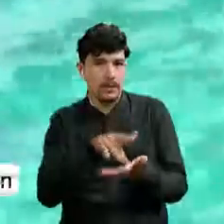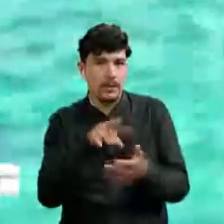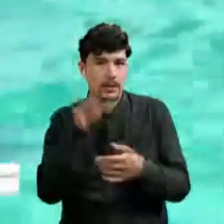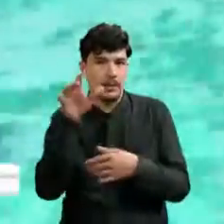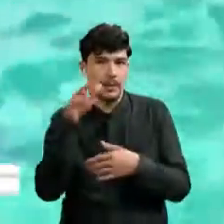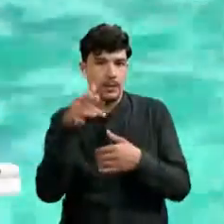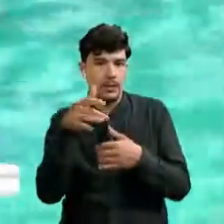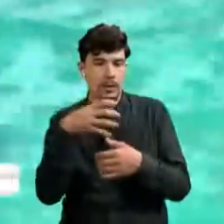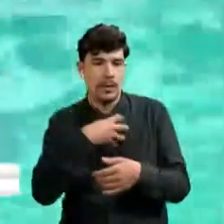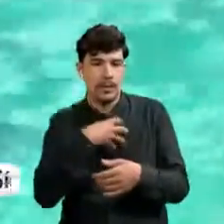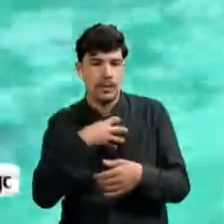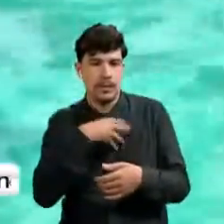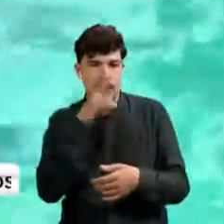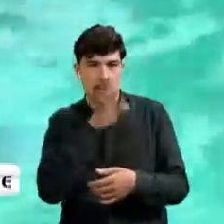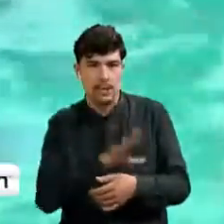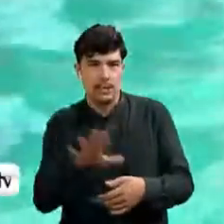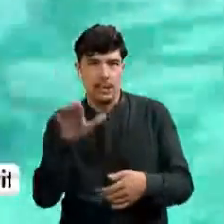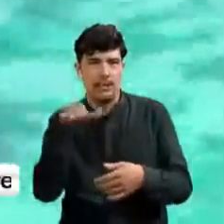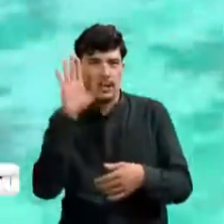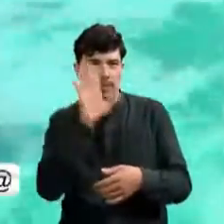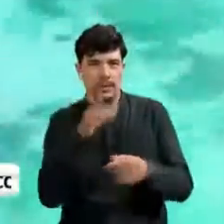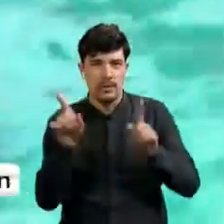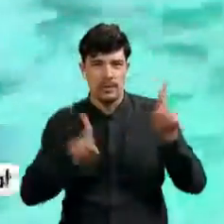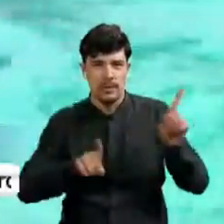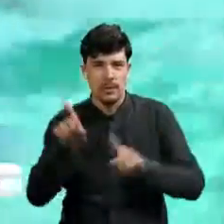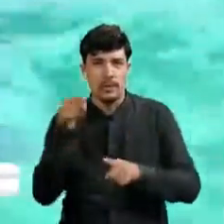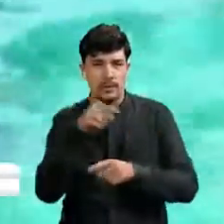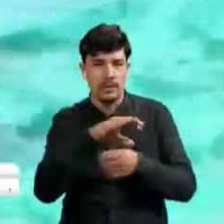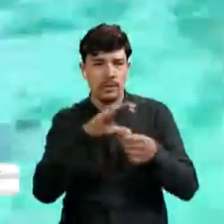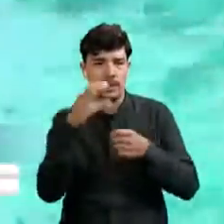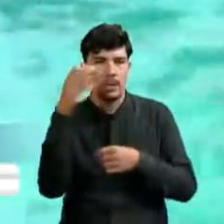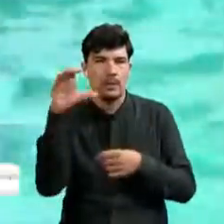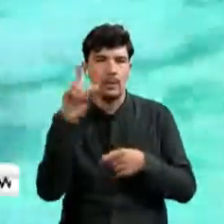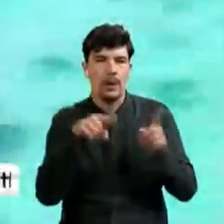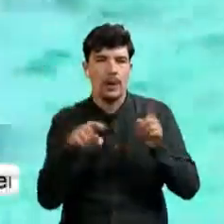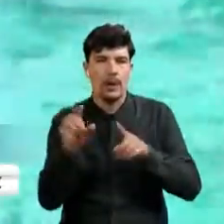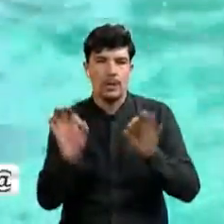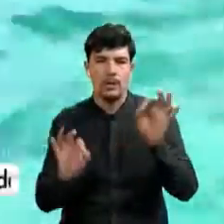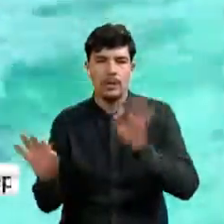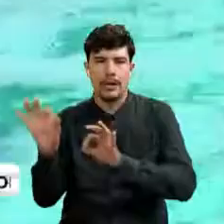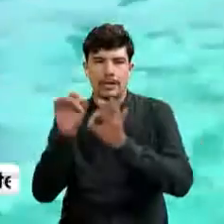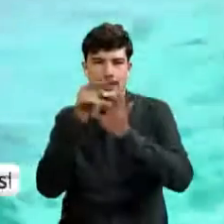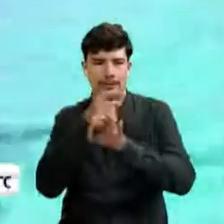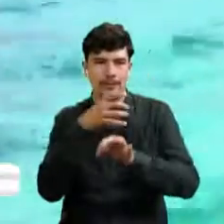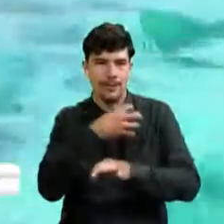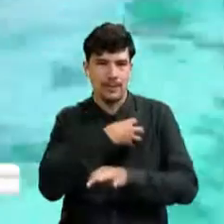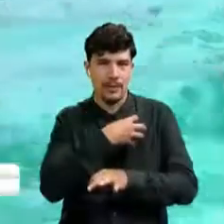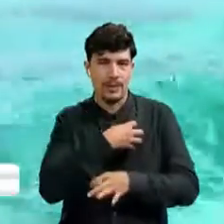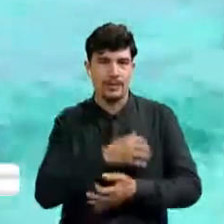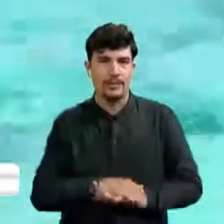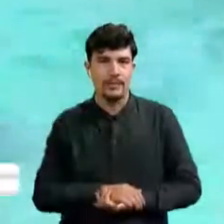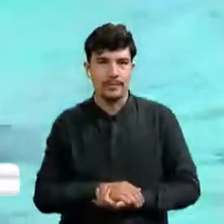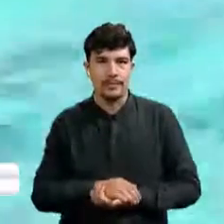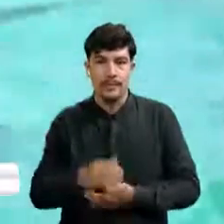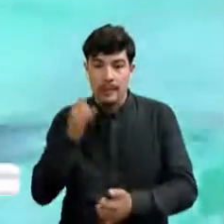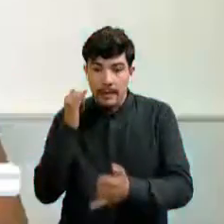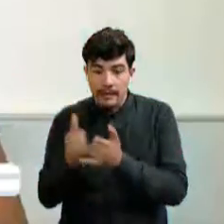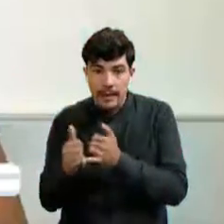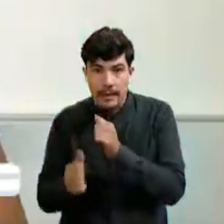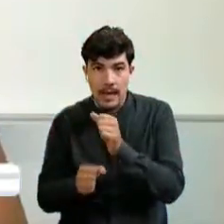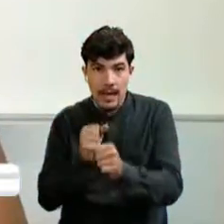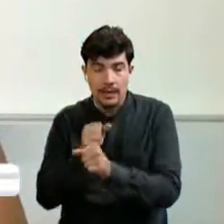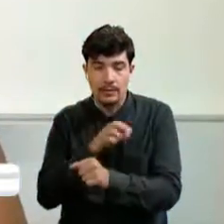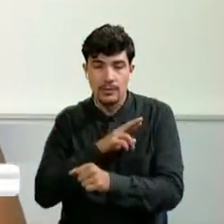especialmente modalidad de carreras donde además se recibió en cúcuta la organización de varios torneos a mitad de año participamos en los